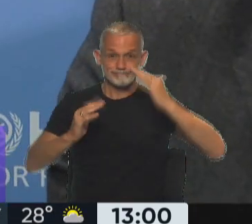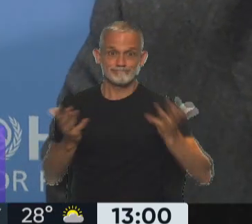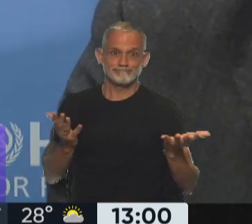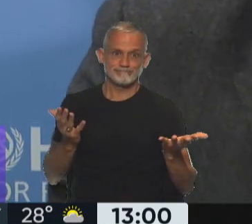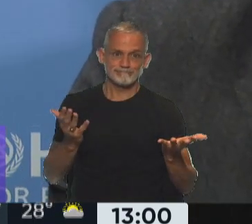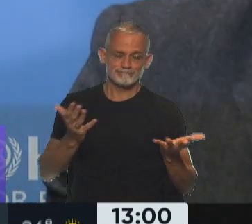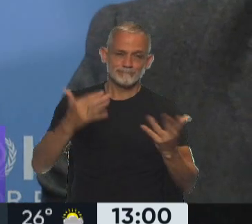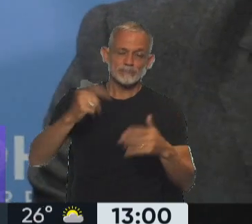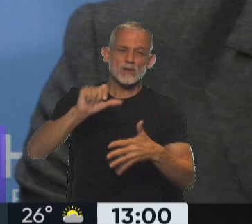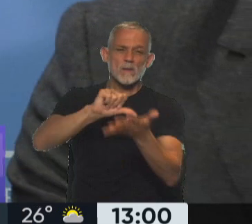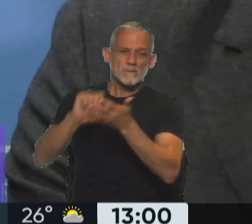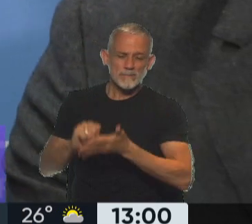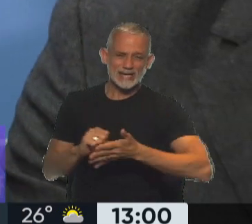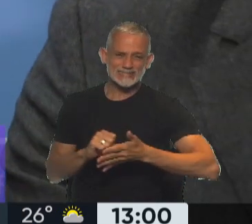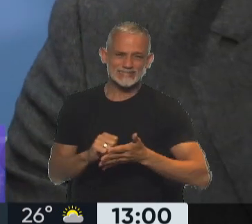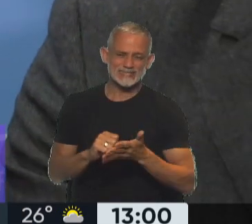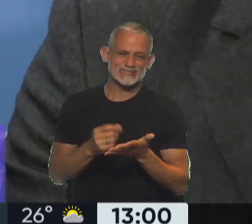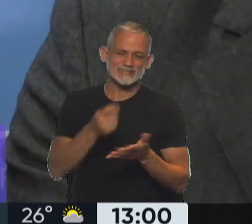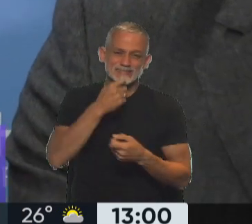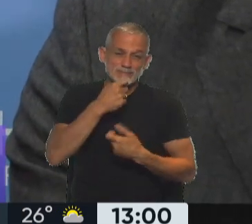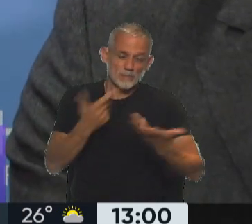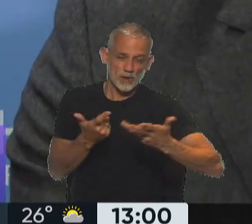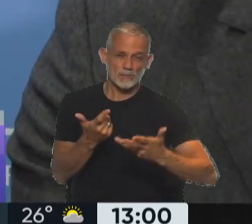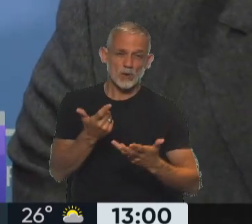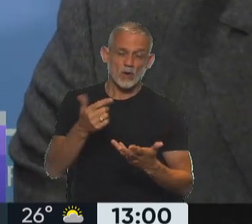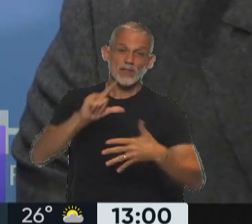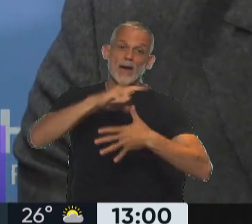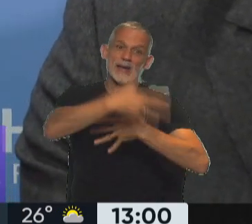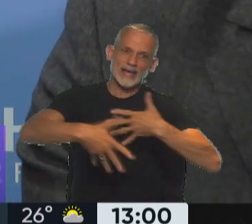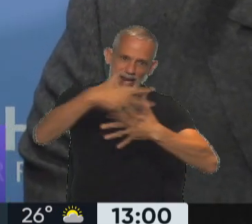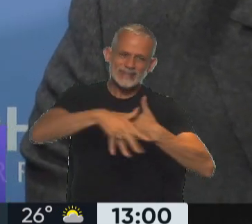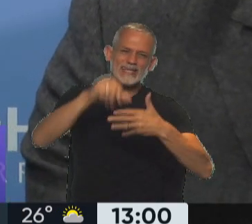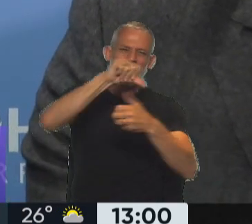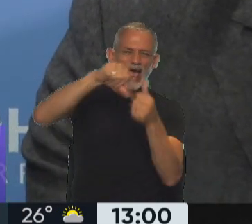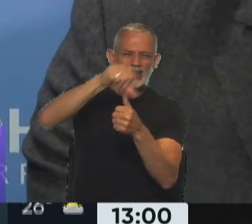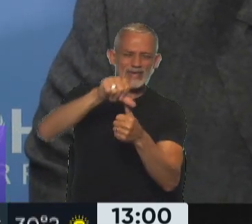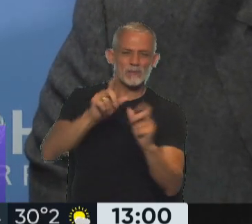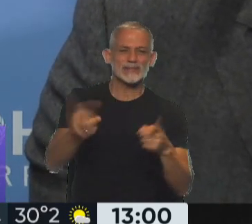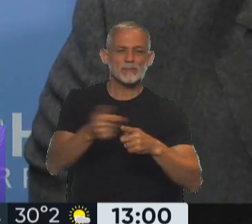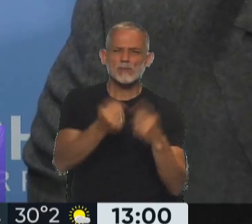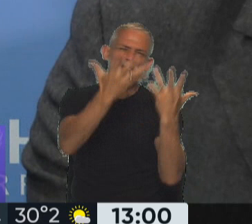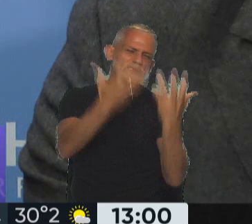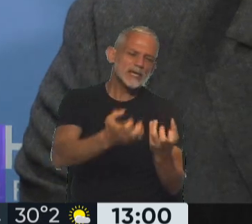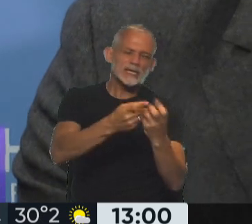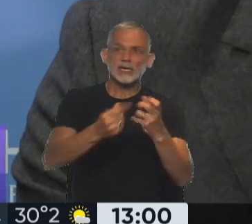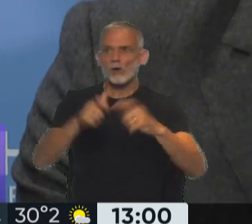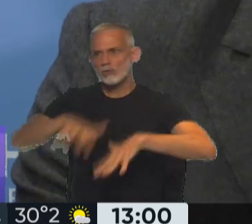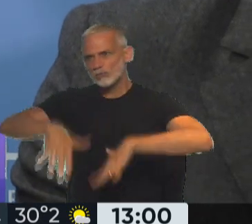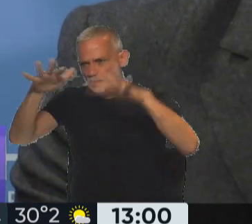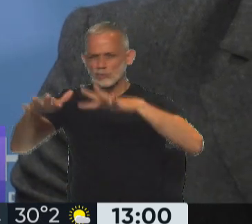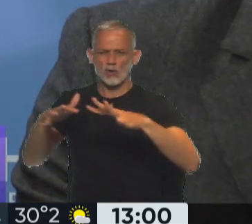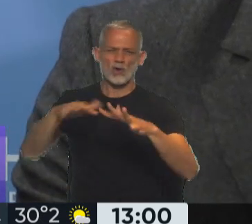ven, a los países, sobre todo de América Latina y el Caribe, con la sequía, con las